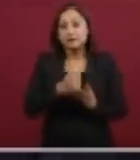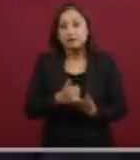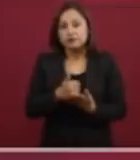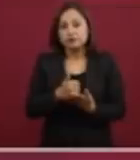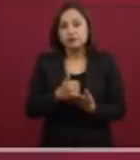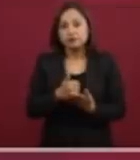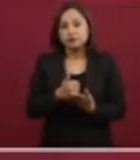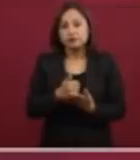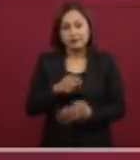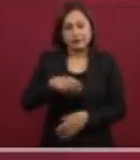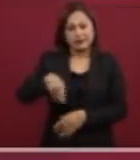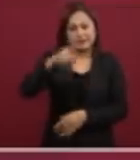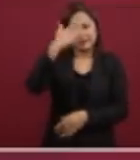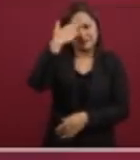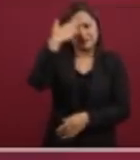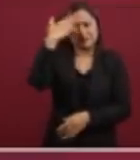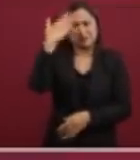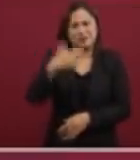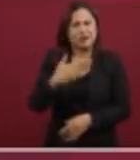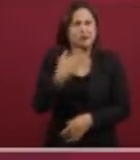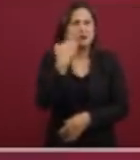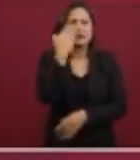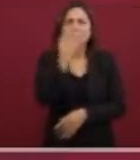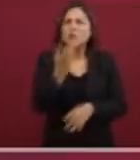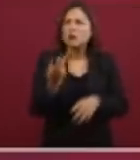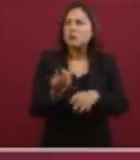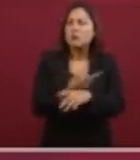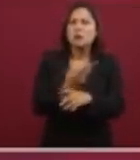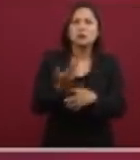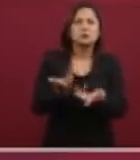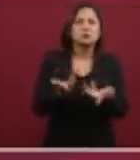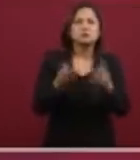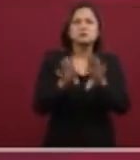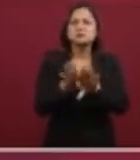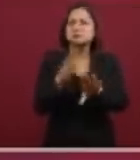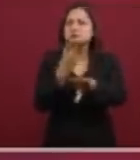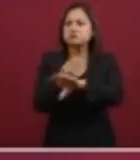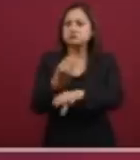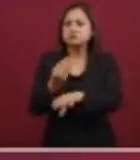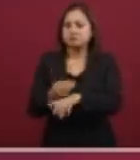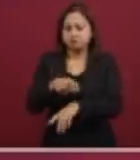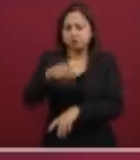donde estudian sus hijos, y que se encarguen